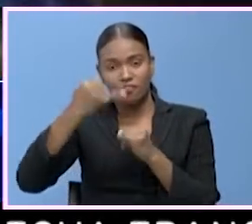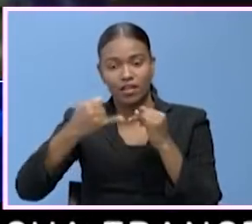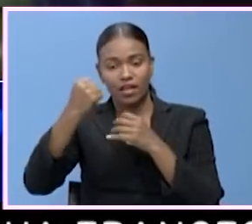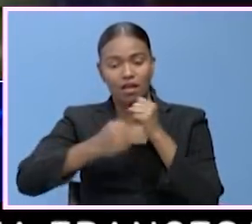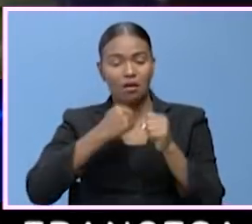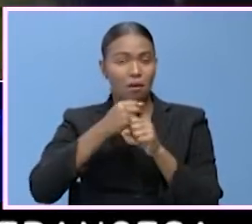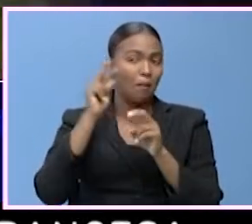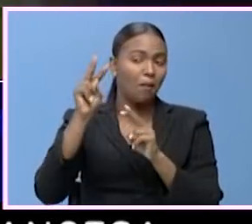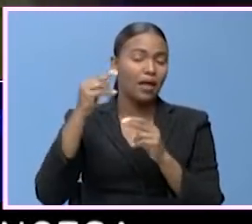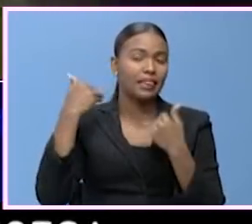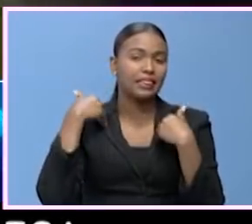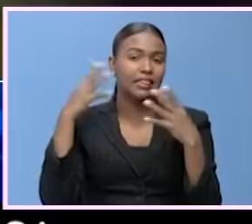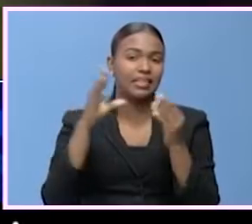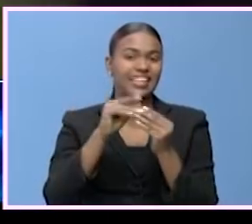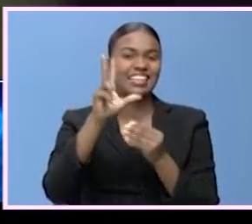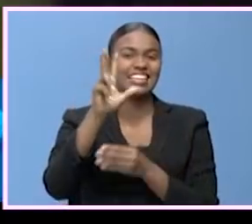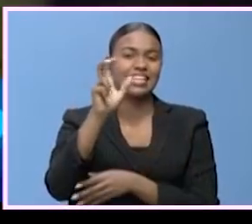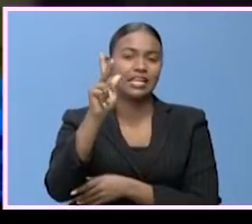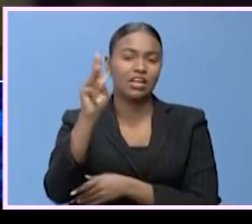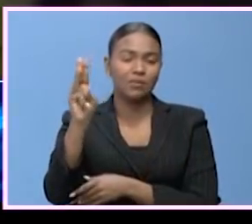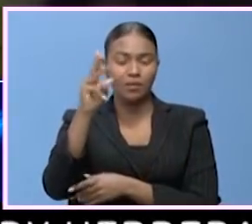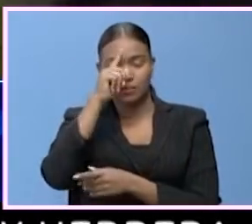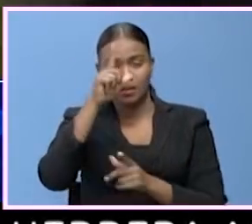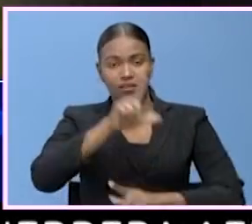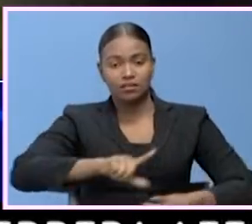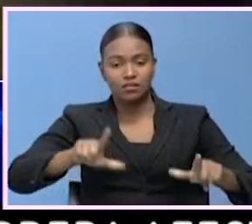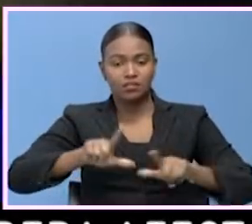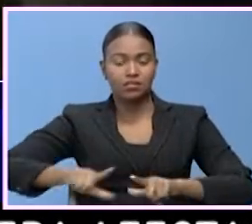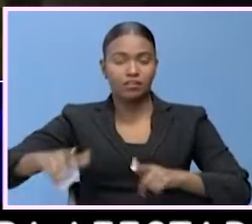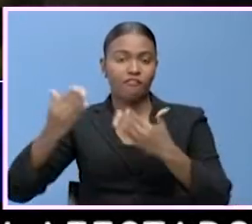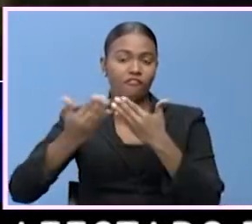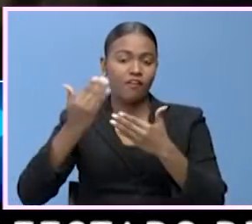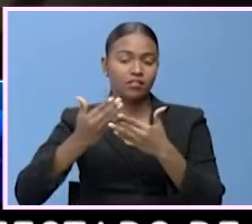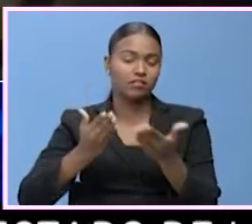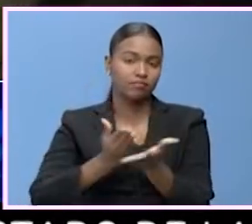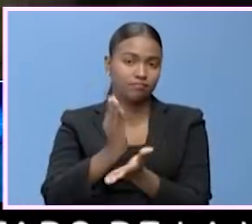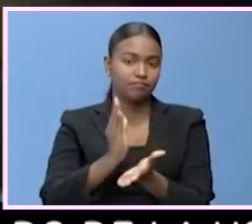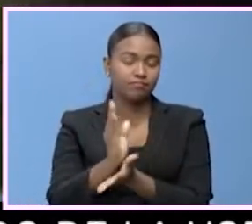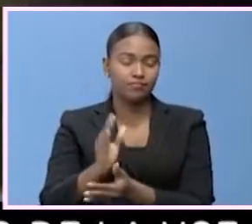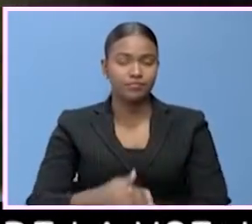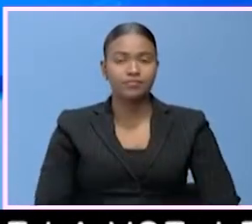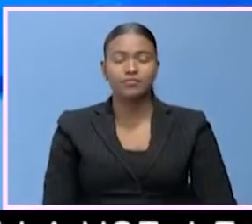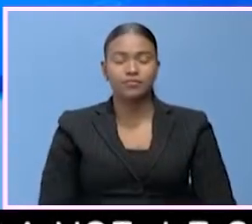se espera tener 30 kilómetros en lugares de fácil acceso.